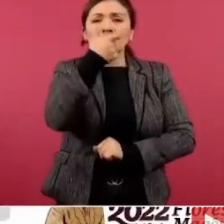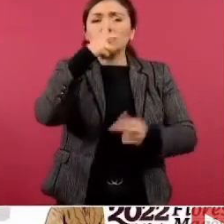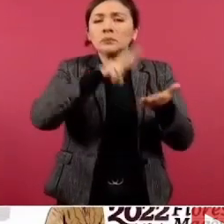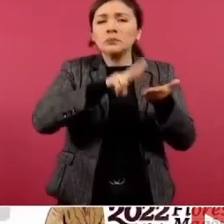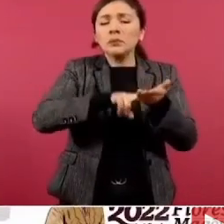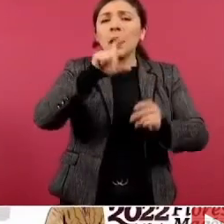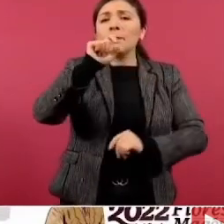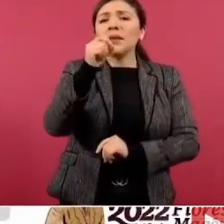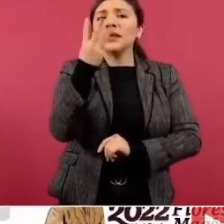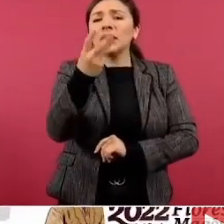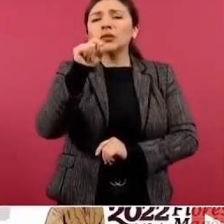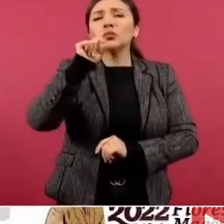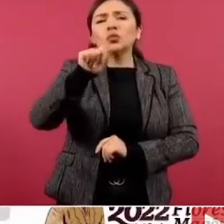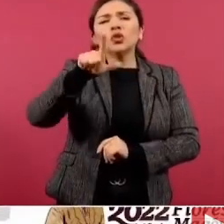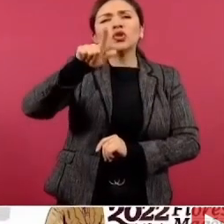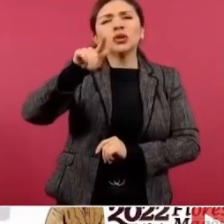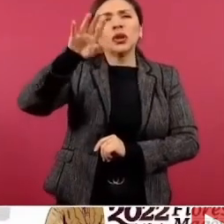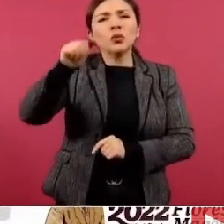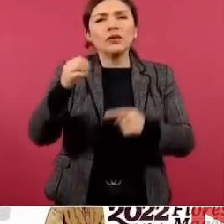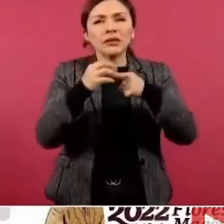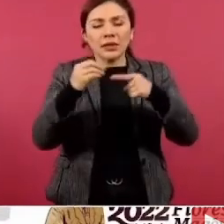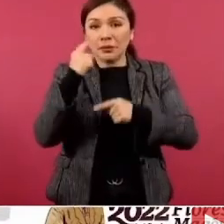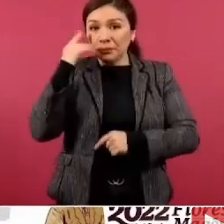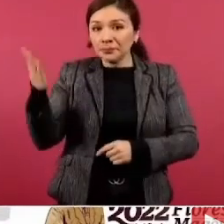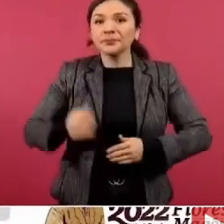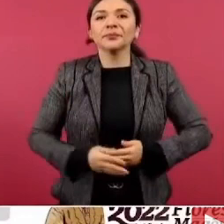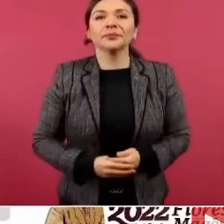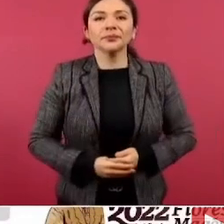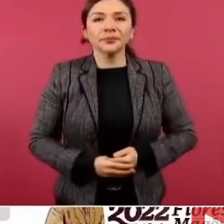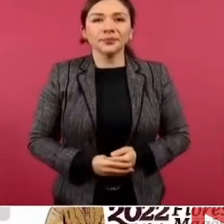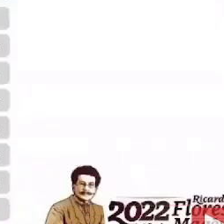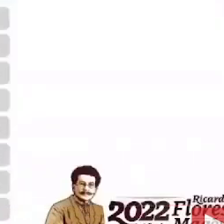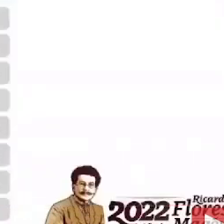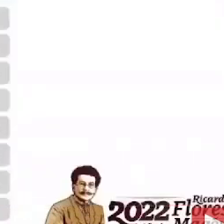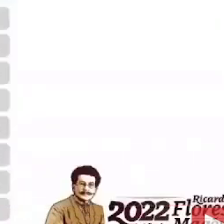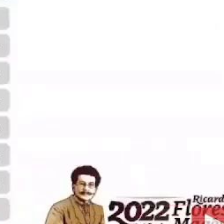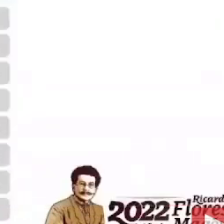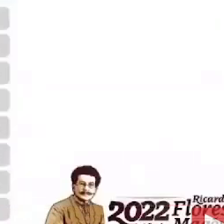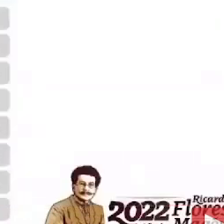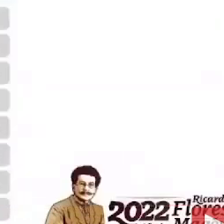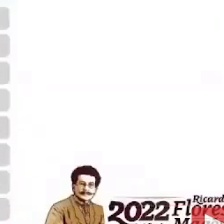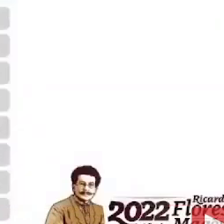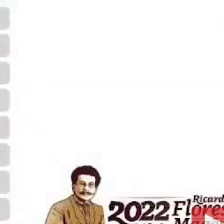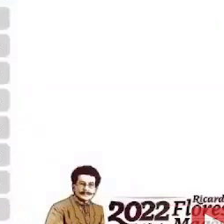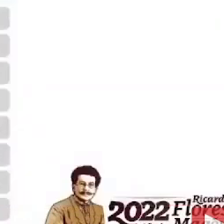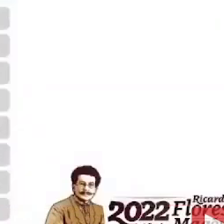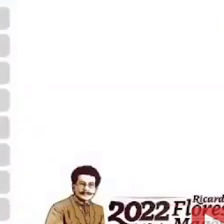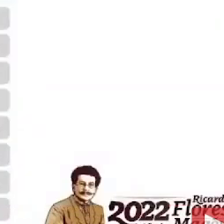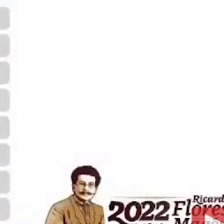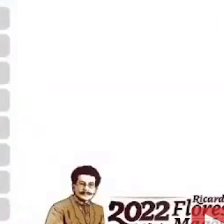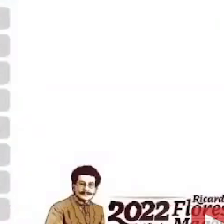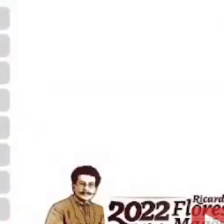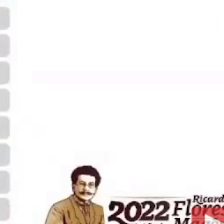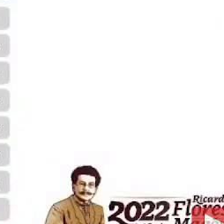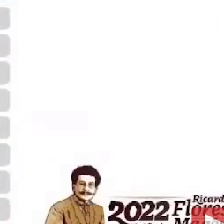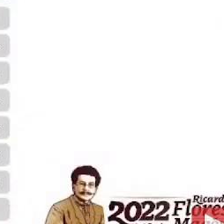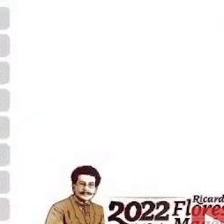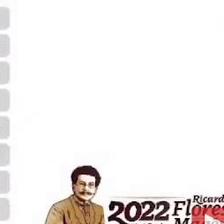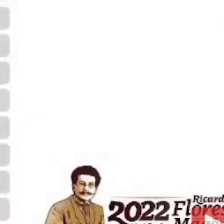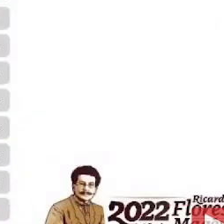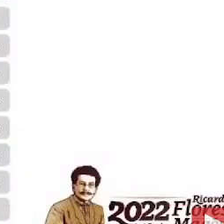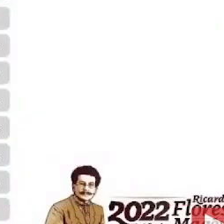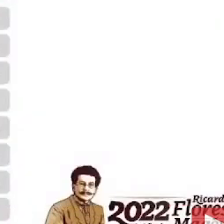de 23 pesos con 79 centavos y un indicador de ganancia bastante considerable de 2 pesos con 71 centavos por litro.